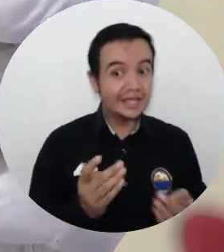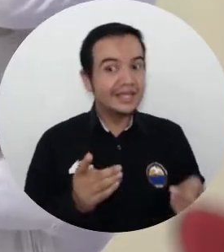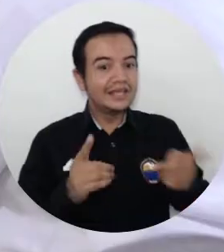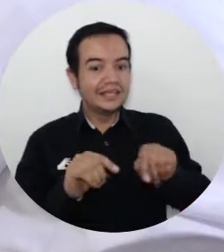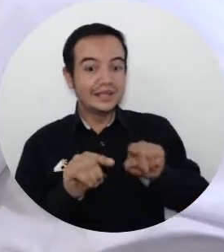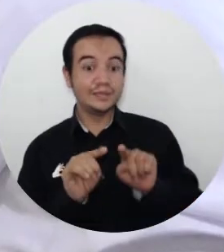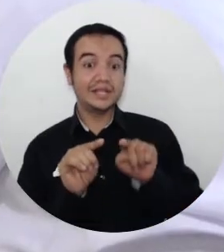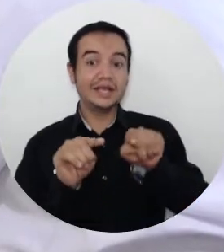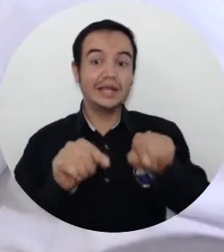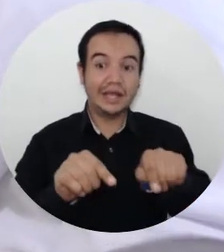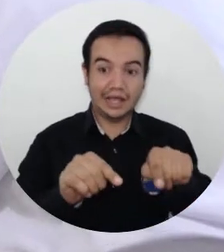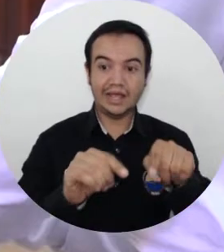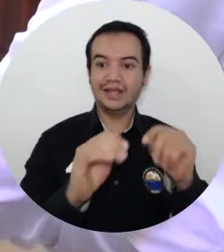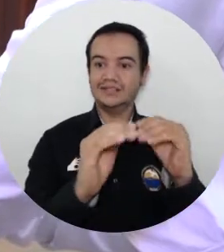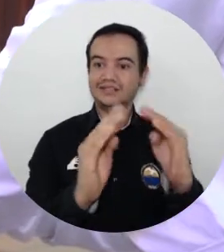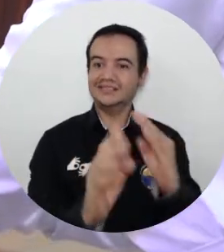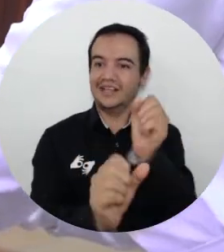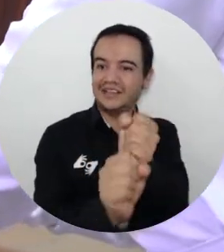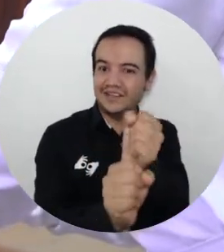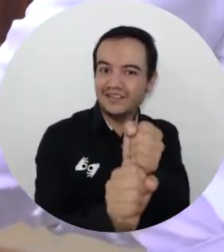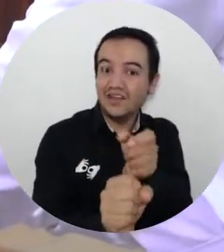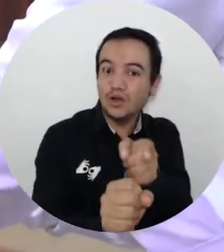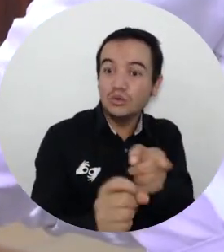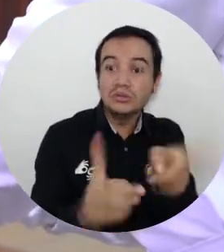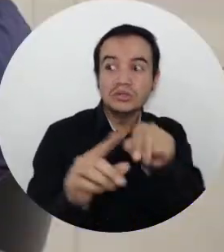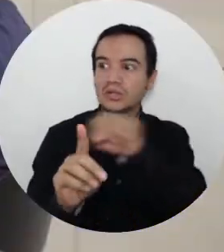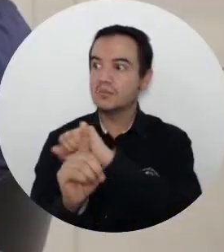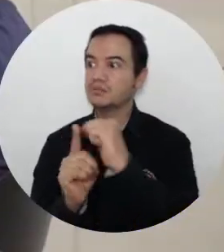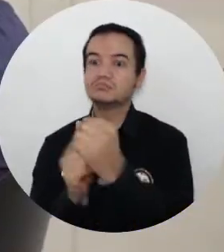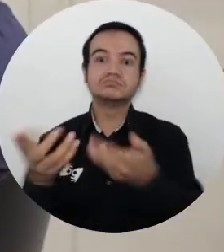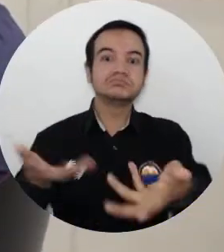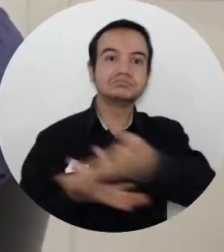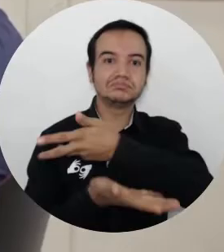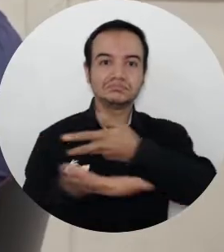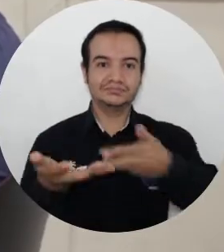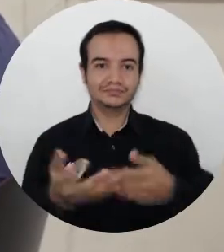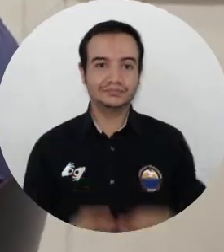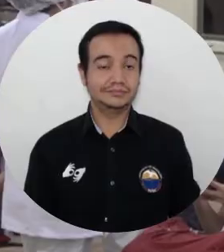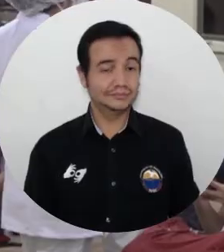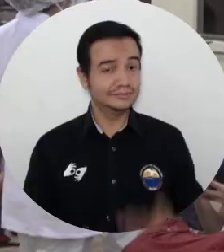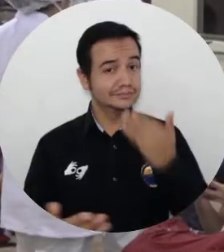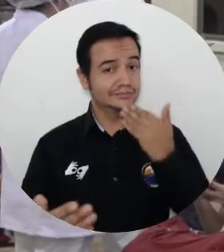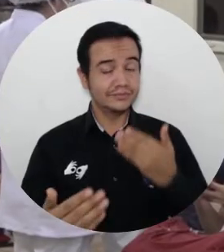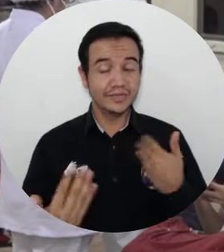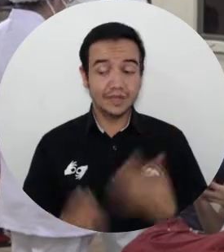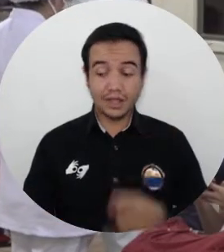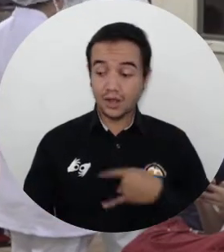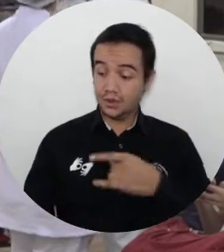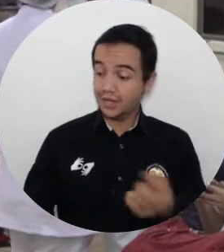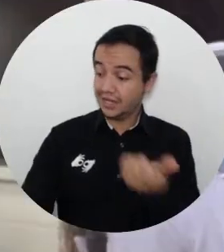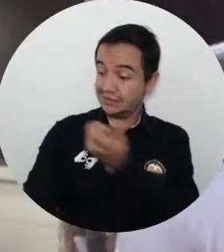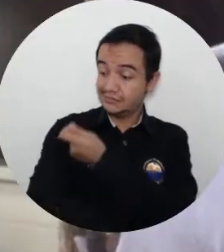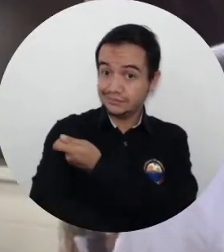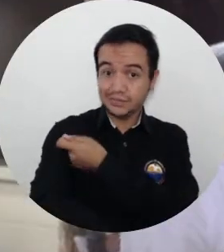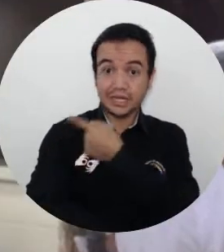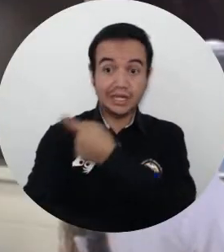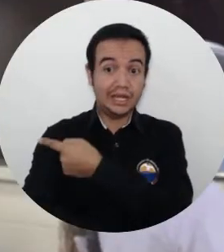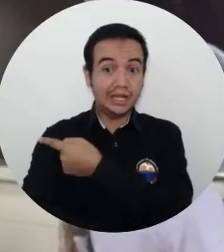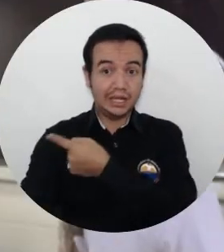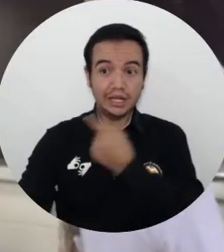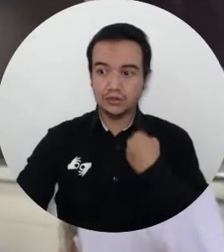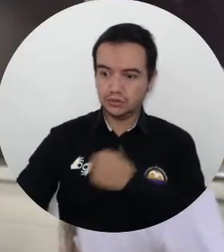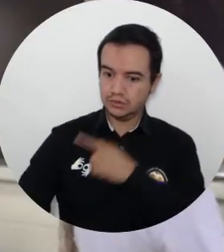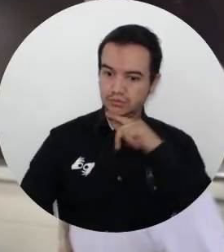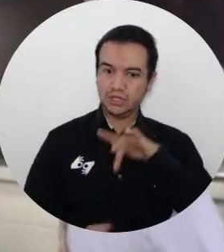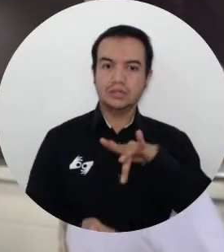nuestro lugar de trabajo, así mismo como en la sociedad. Gracias a la implementación de este sistema de vacunación que nos garantiza a